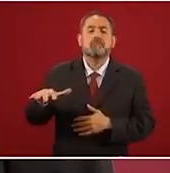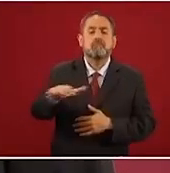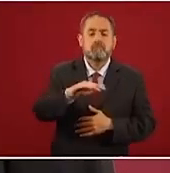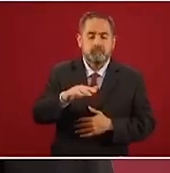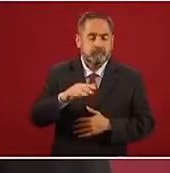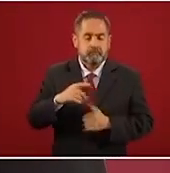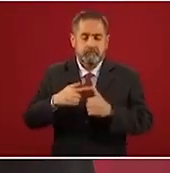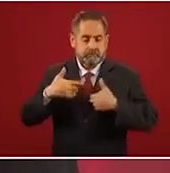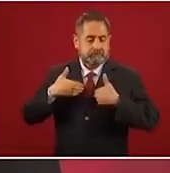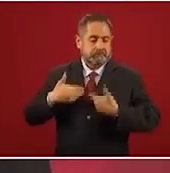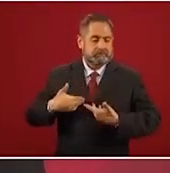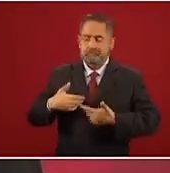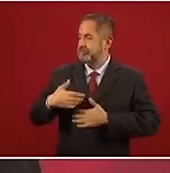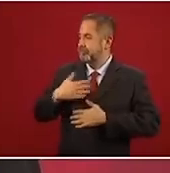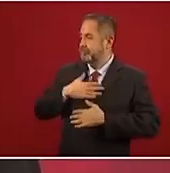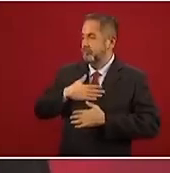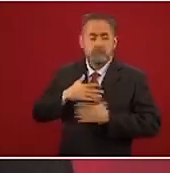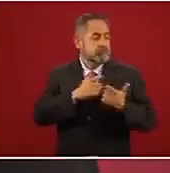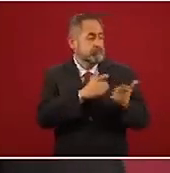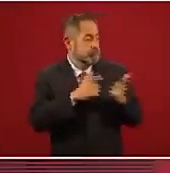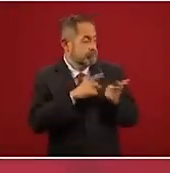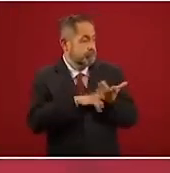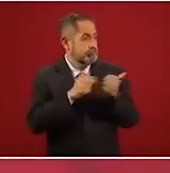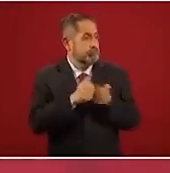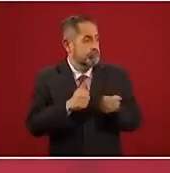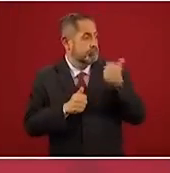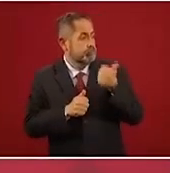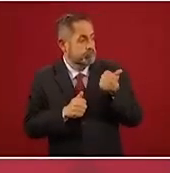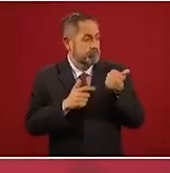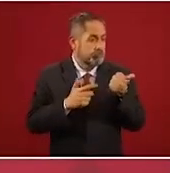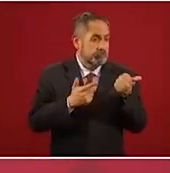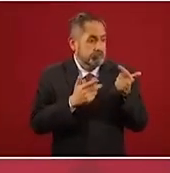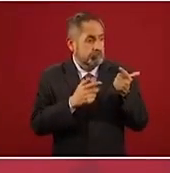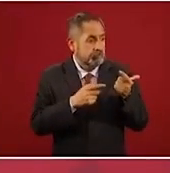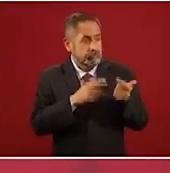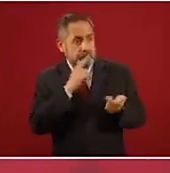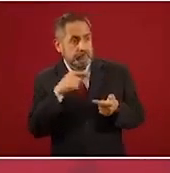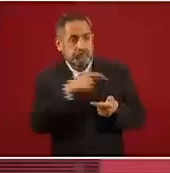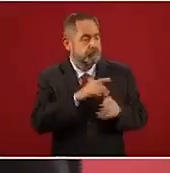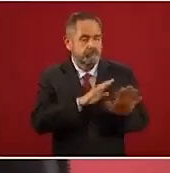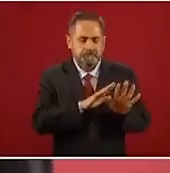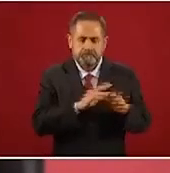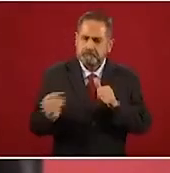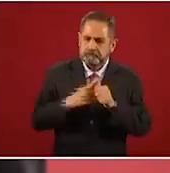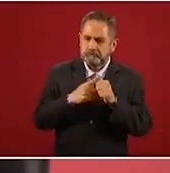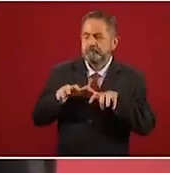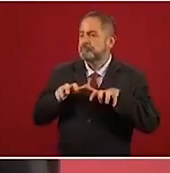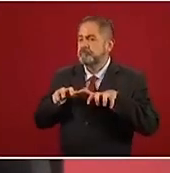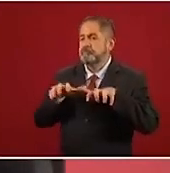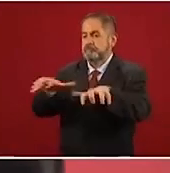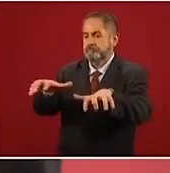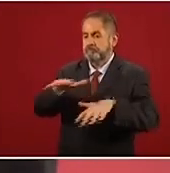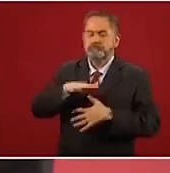y por encima del interés de grupo, por legítimo que sea, el interés general, el